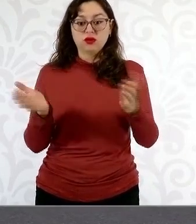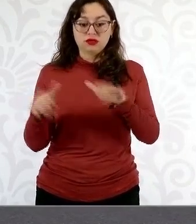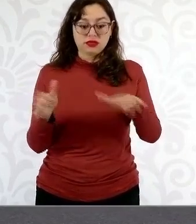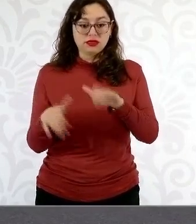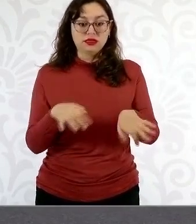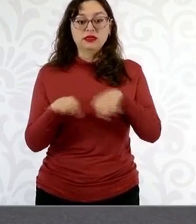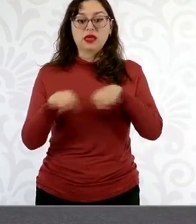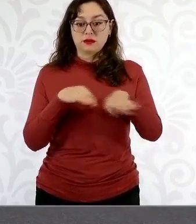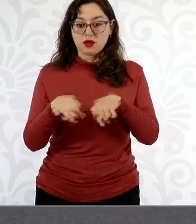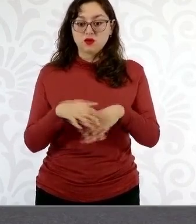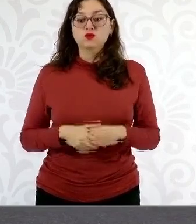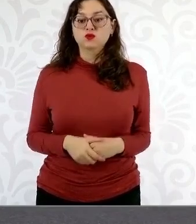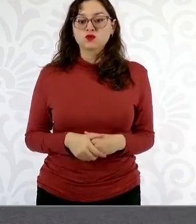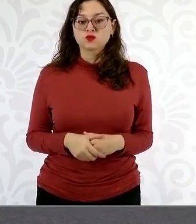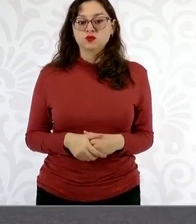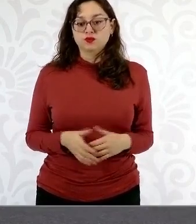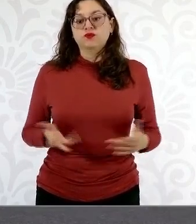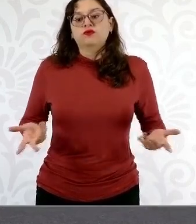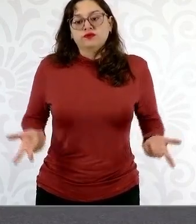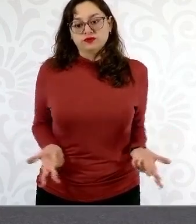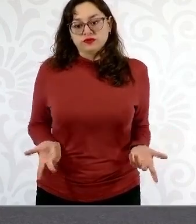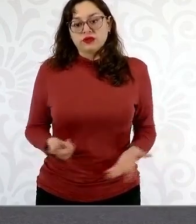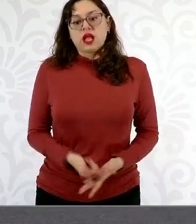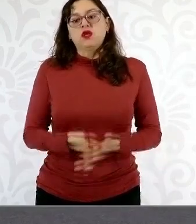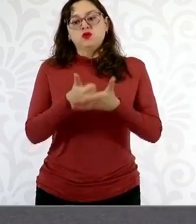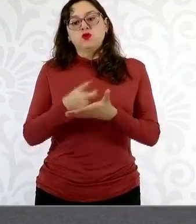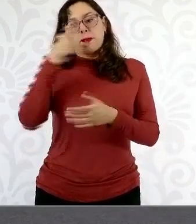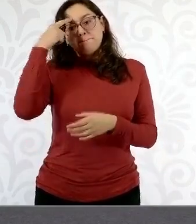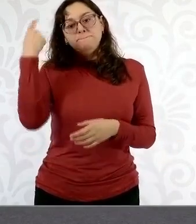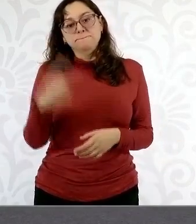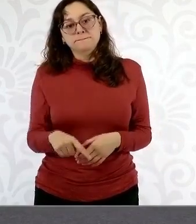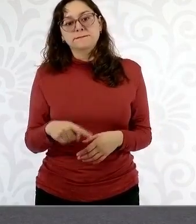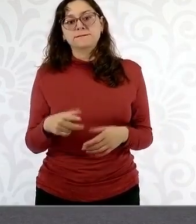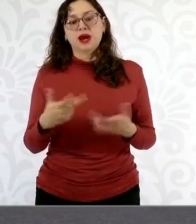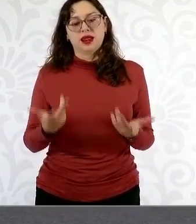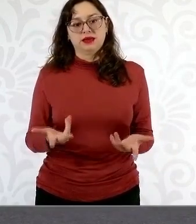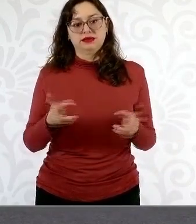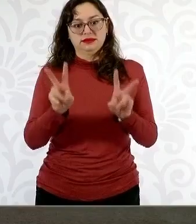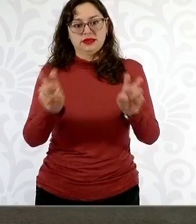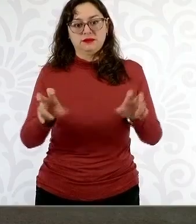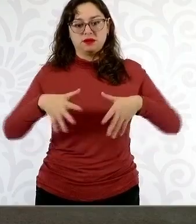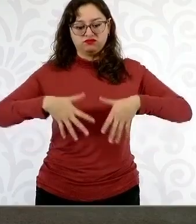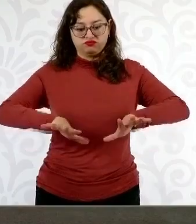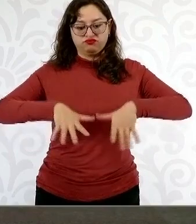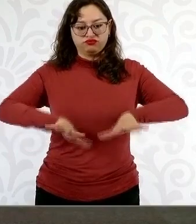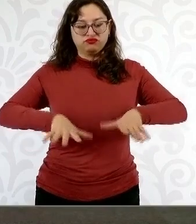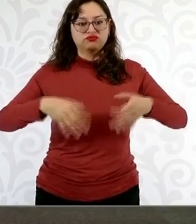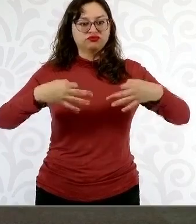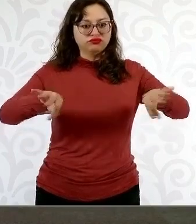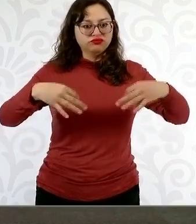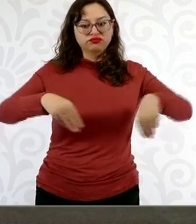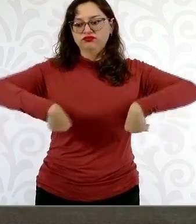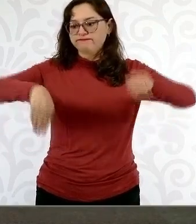síntesis, son medidas para proteger una de las industrias más importantes en materia de empleo en nuestro país.